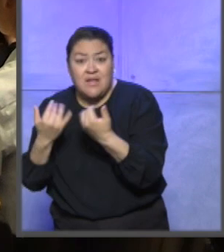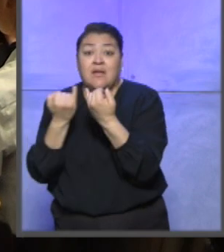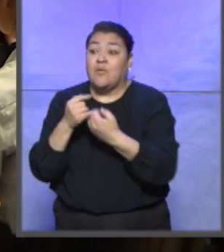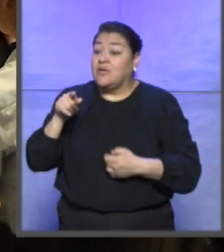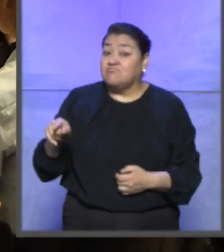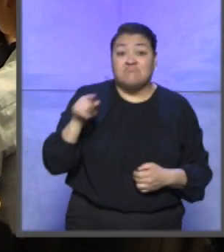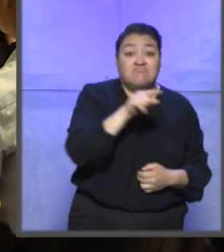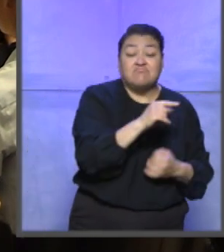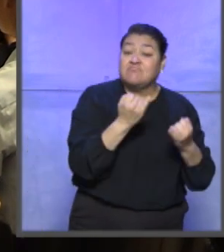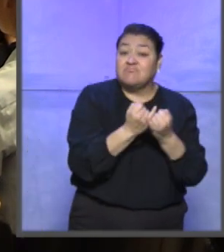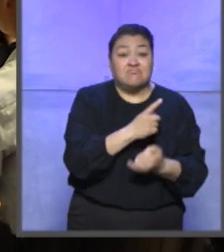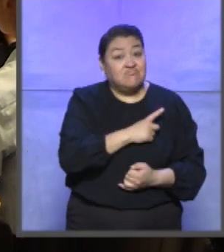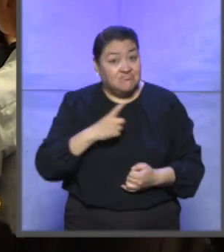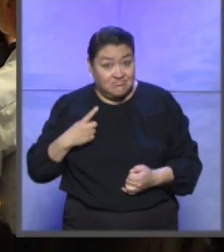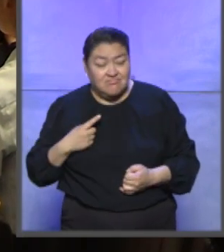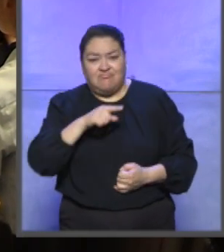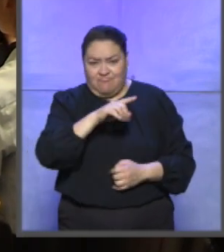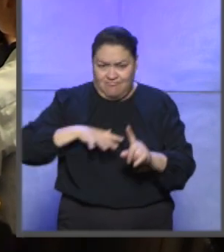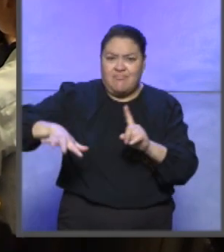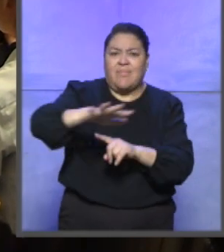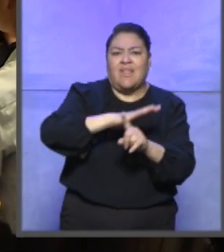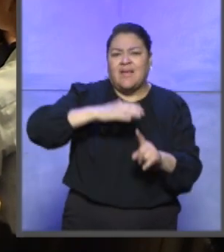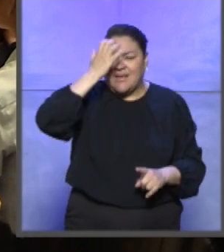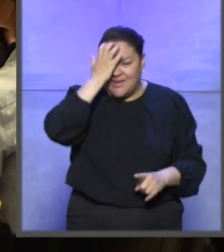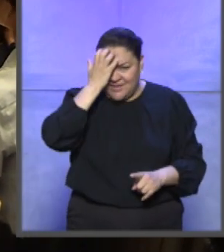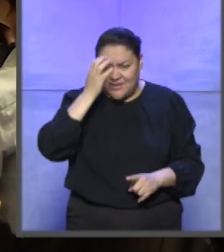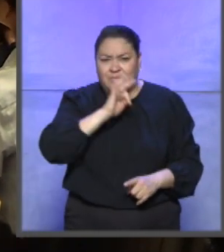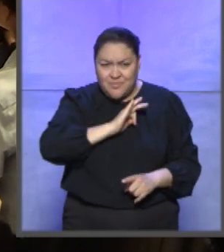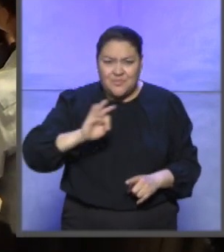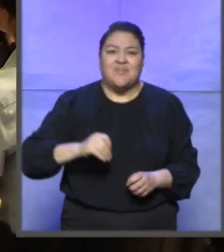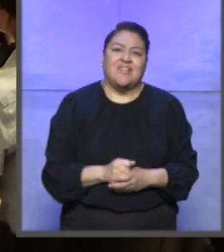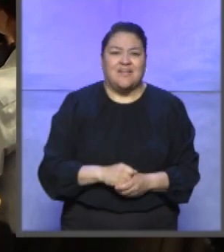ser considerados en nuestra sociedad como el